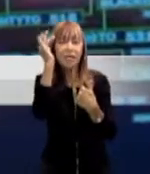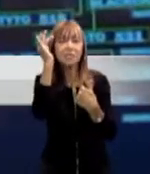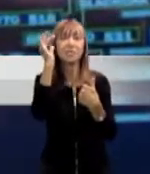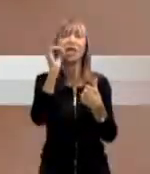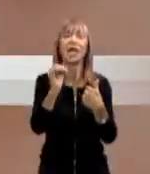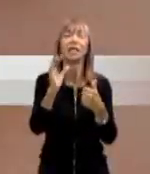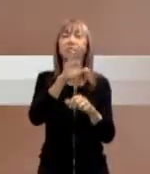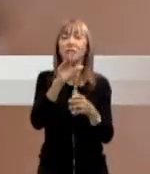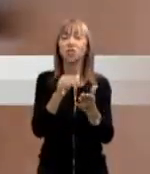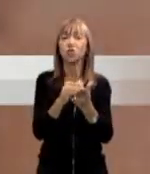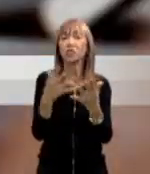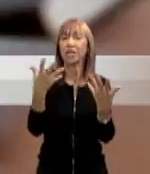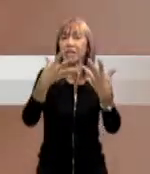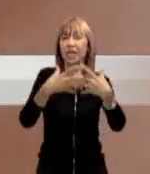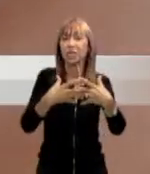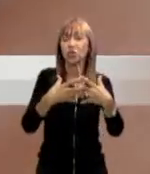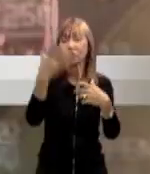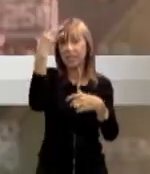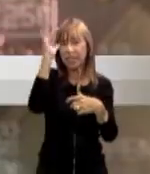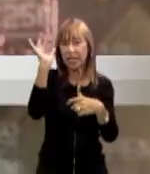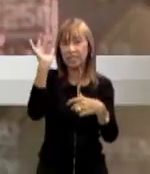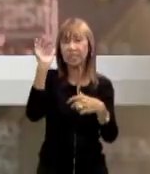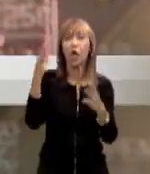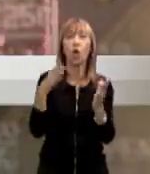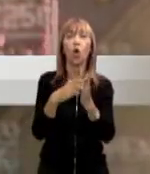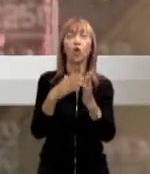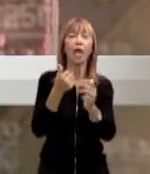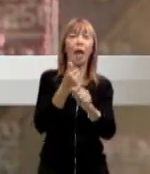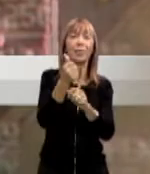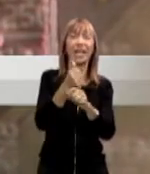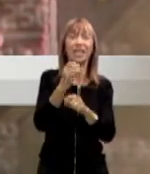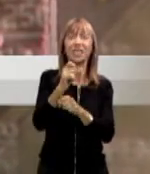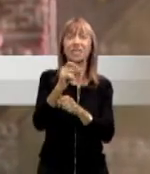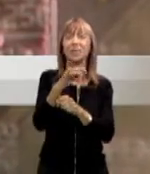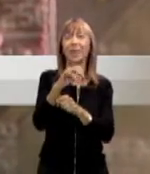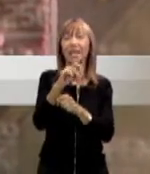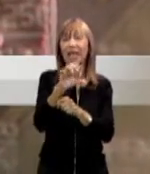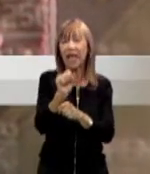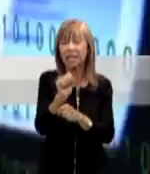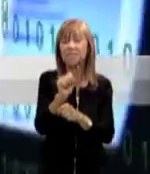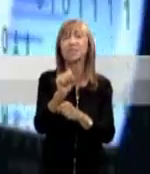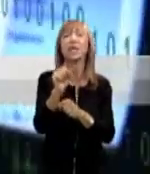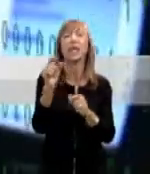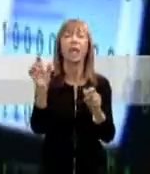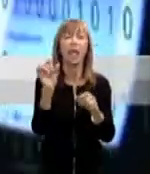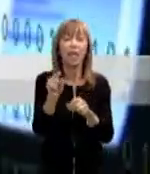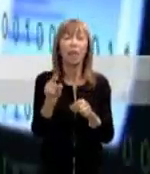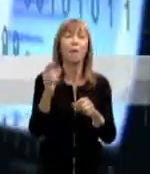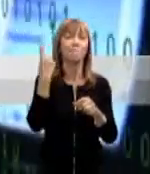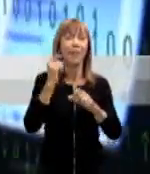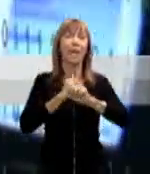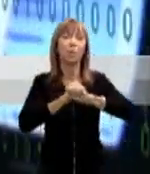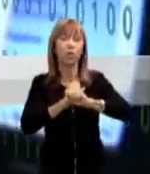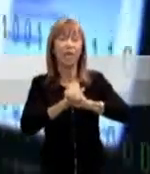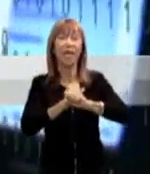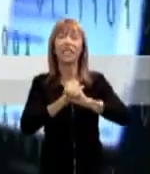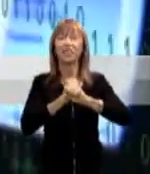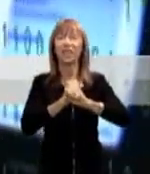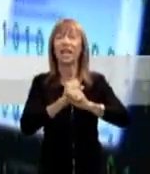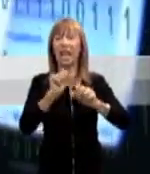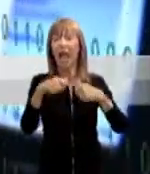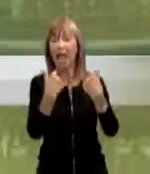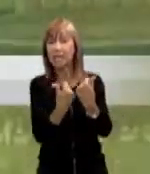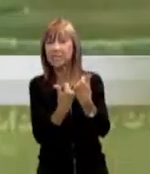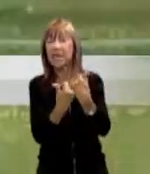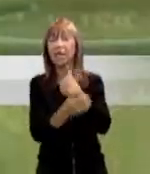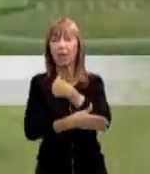el Centro de Integración de Inteligencia contra Amenazas Cibernéticas. La misma tiene la función de proteger y defender a las agencias del